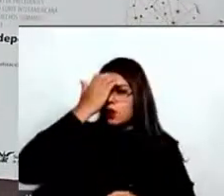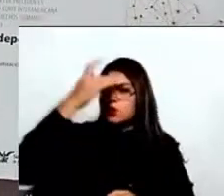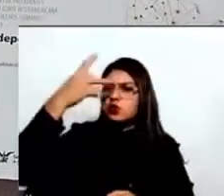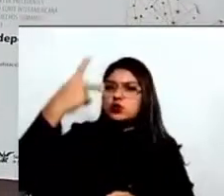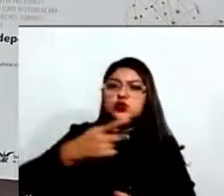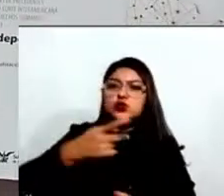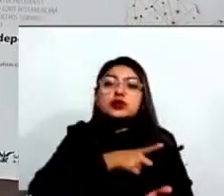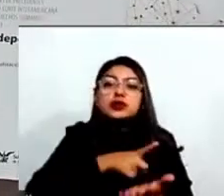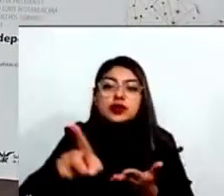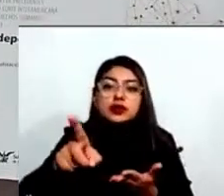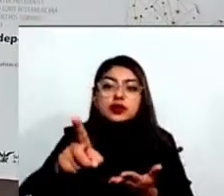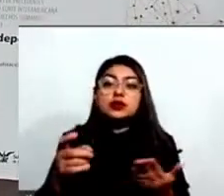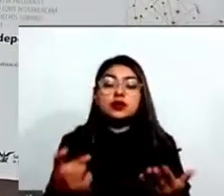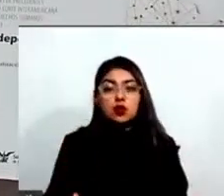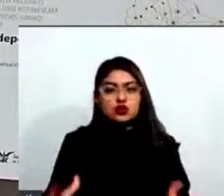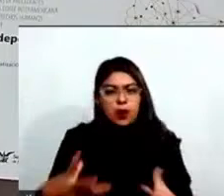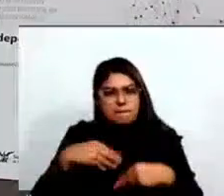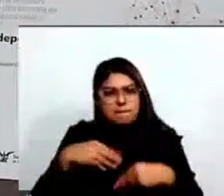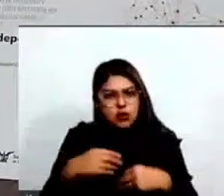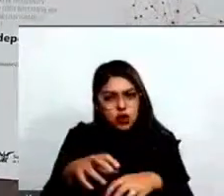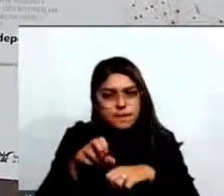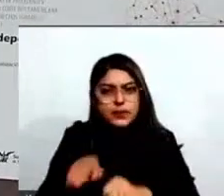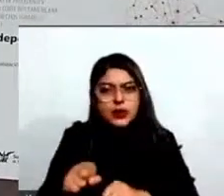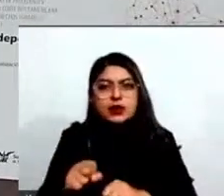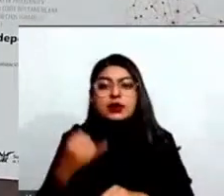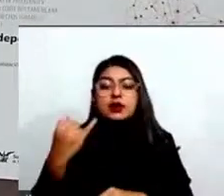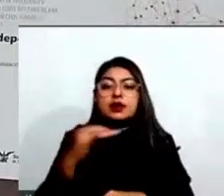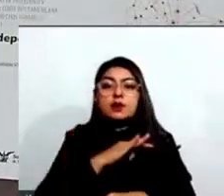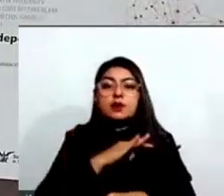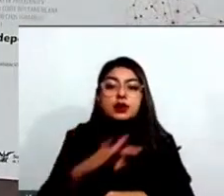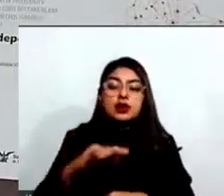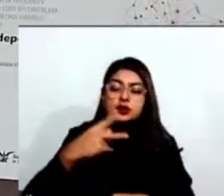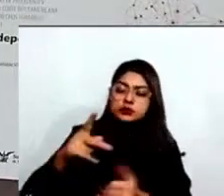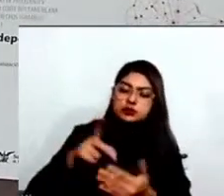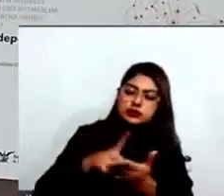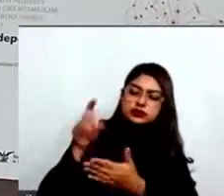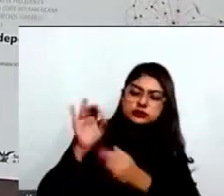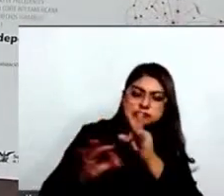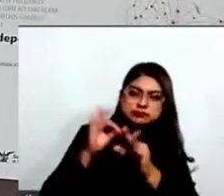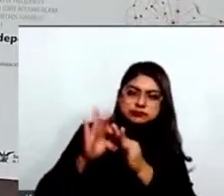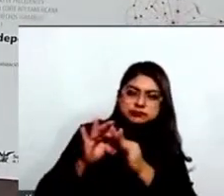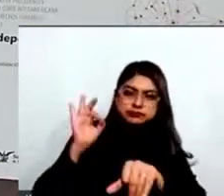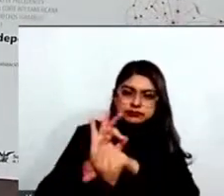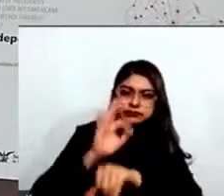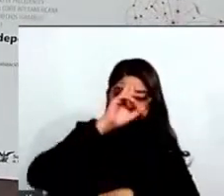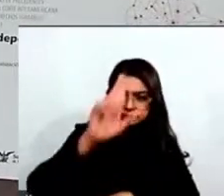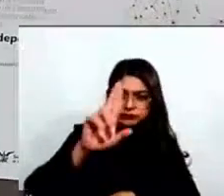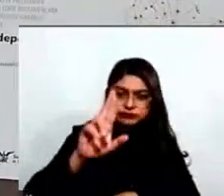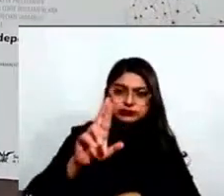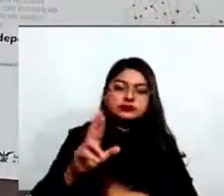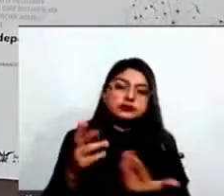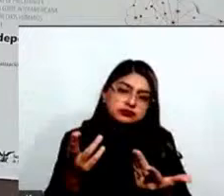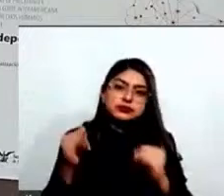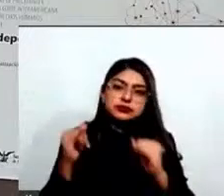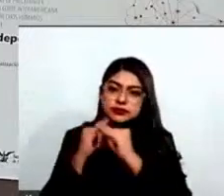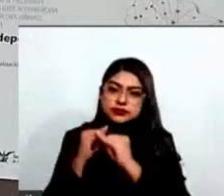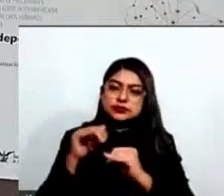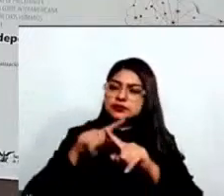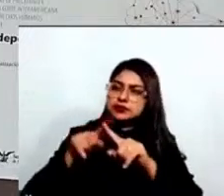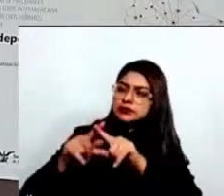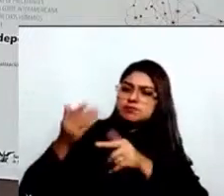les dé herramientas para hacerlos efectivos en las instancias correspondientes. Como lo comenté al principio, la